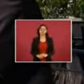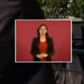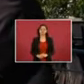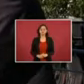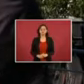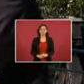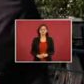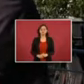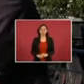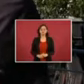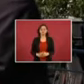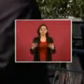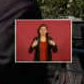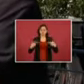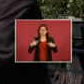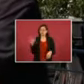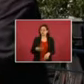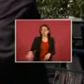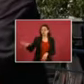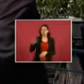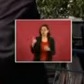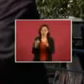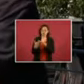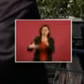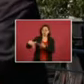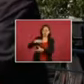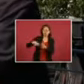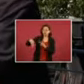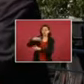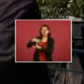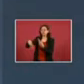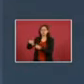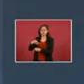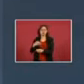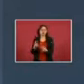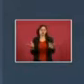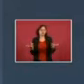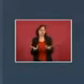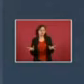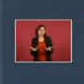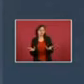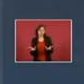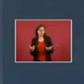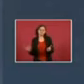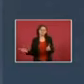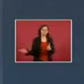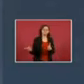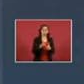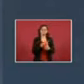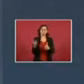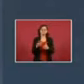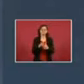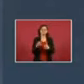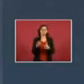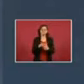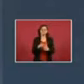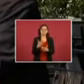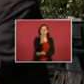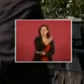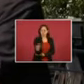Para fortalecer la economía popular, hemos priorizado la recuperación